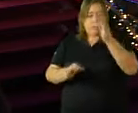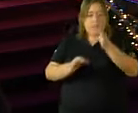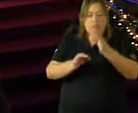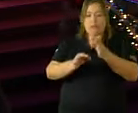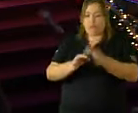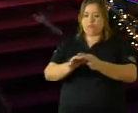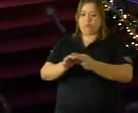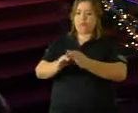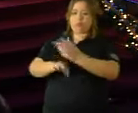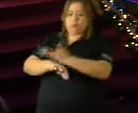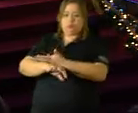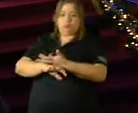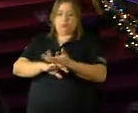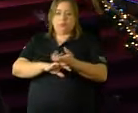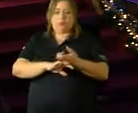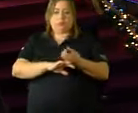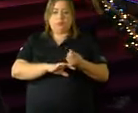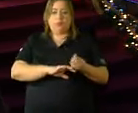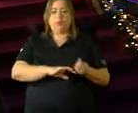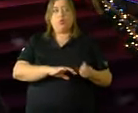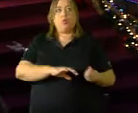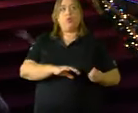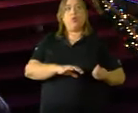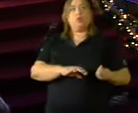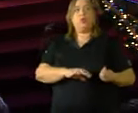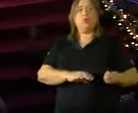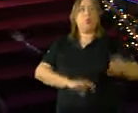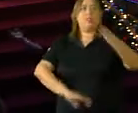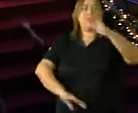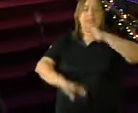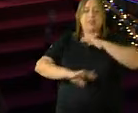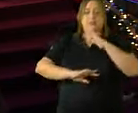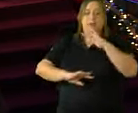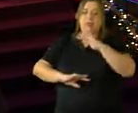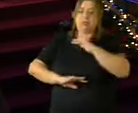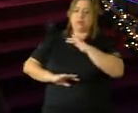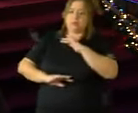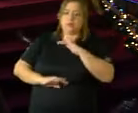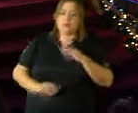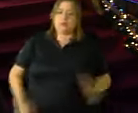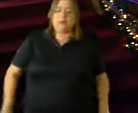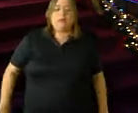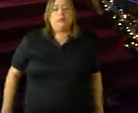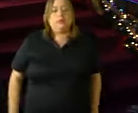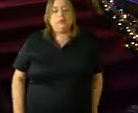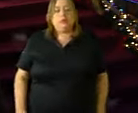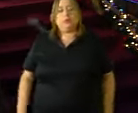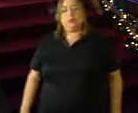Con vientos